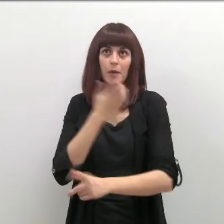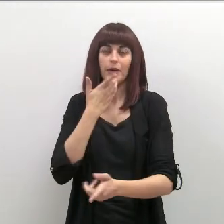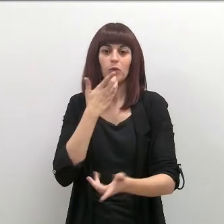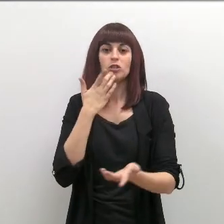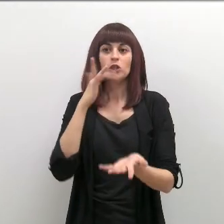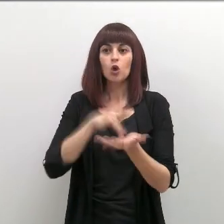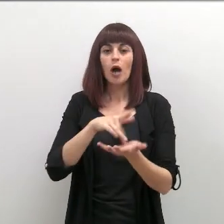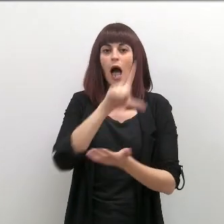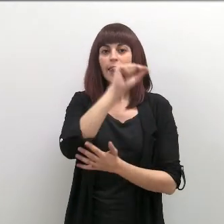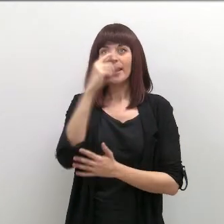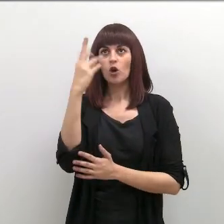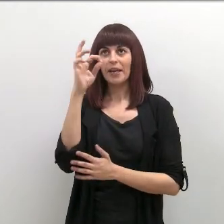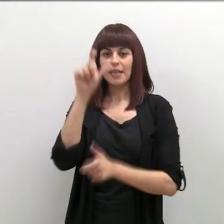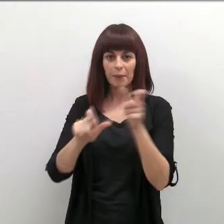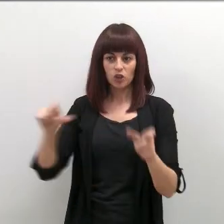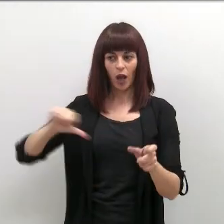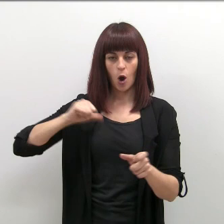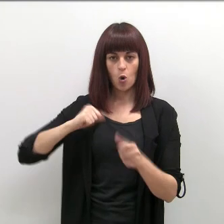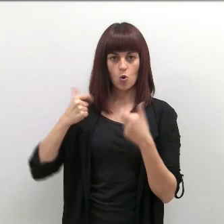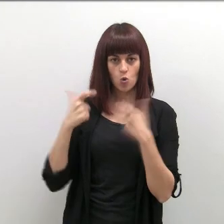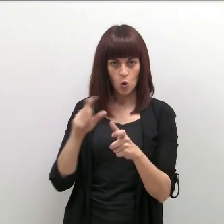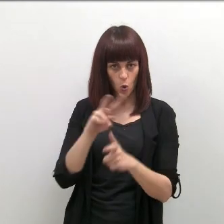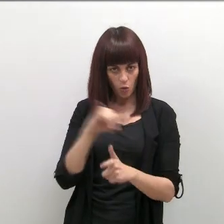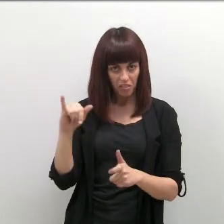a 120 personas en UCI o si la tasa media regional